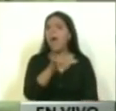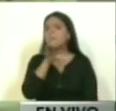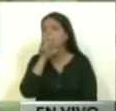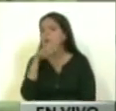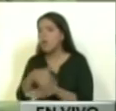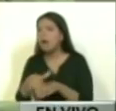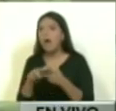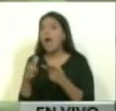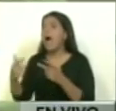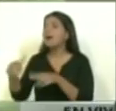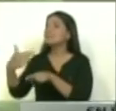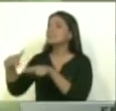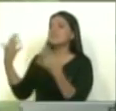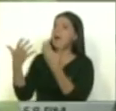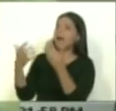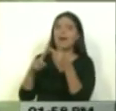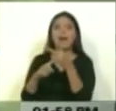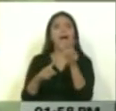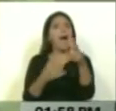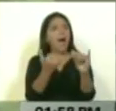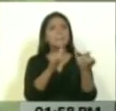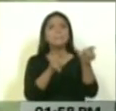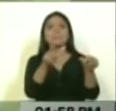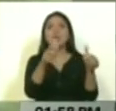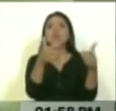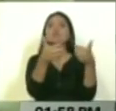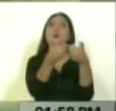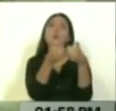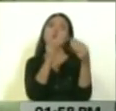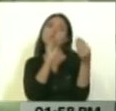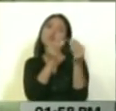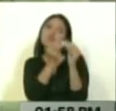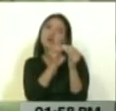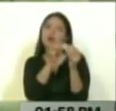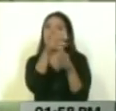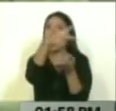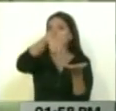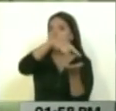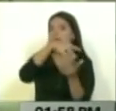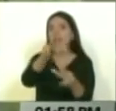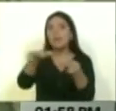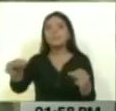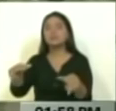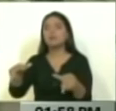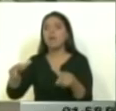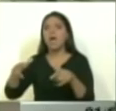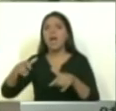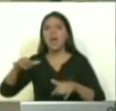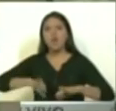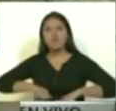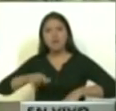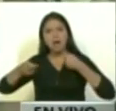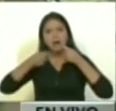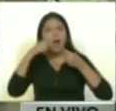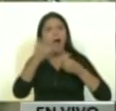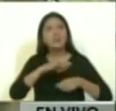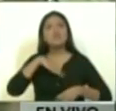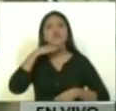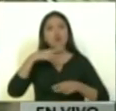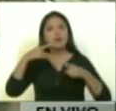Mira, hay niños riendo. Mira, hay gente, hay noviecitos dándose un beso en una plaza. Mira, la gente está en un bar bebiendo. Mira, hay restaurantes llenos.